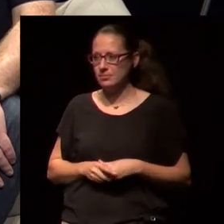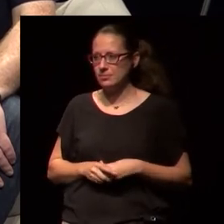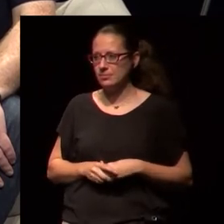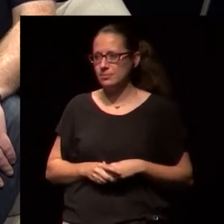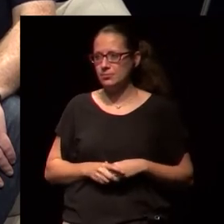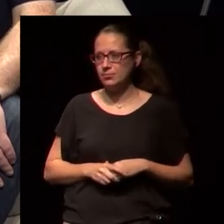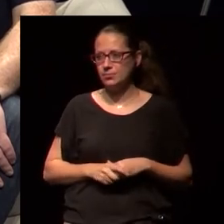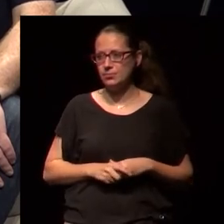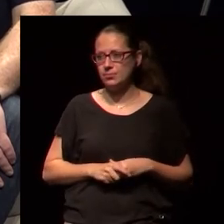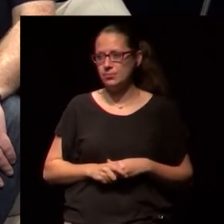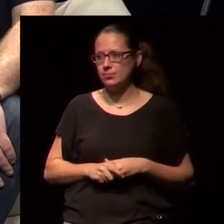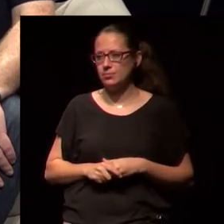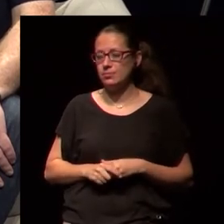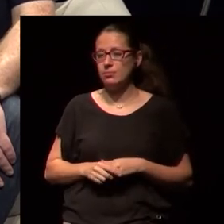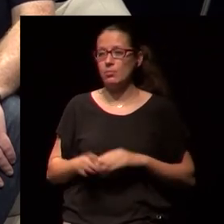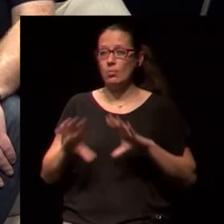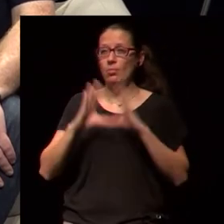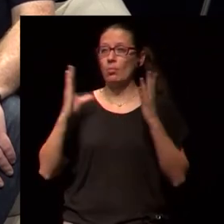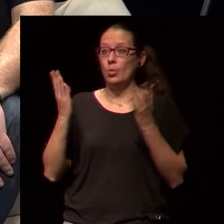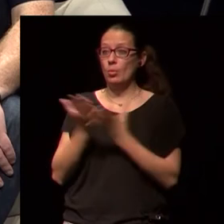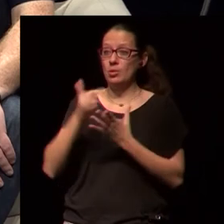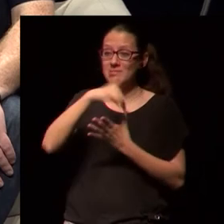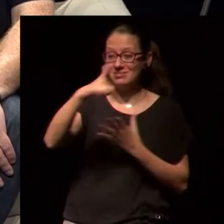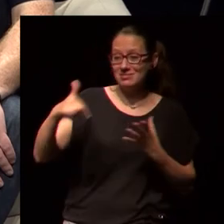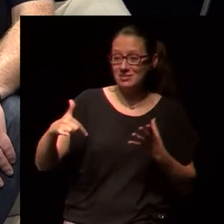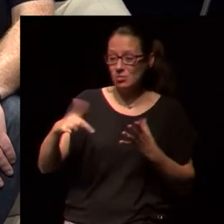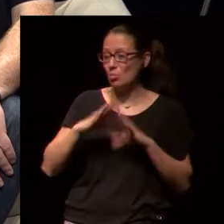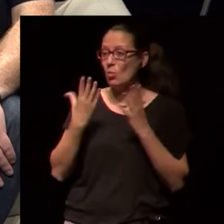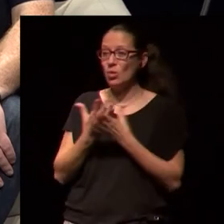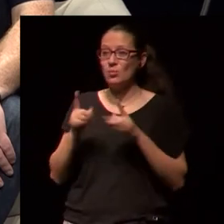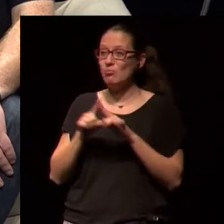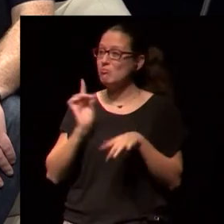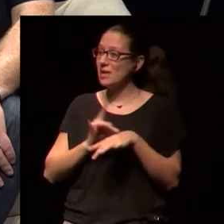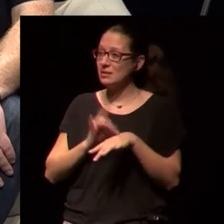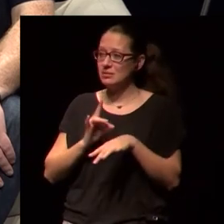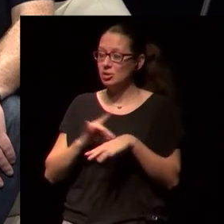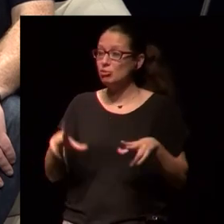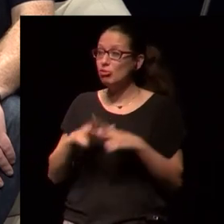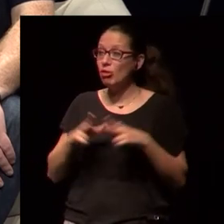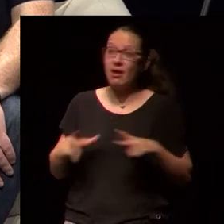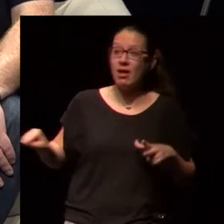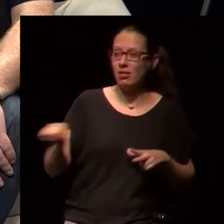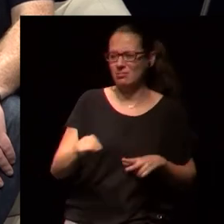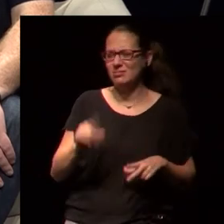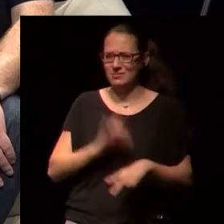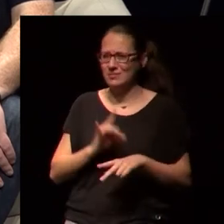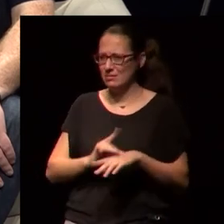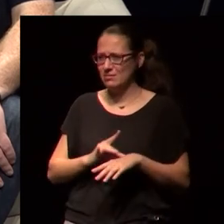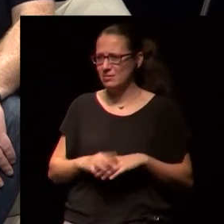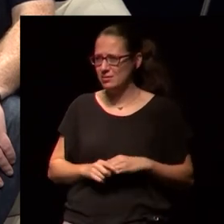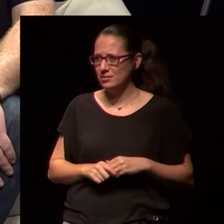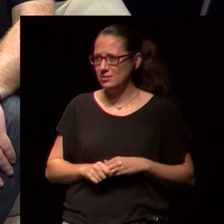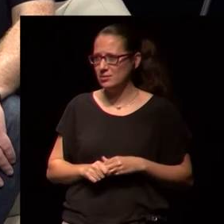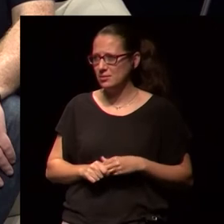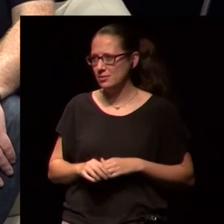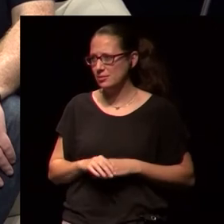En todo el mundo ahora mismo, el mundo está malito y las sociedades están malitas. Y creo que